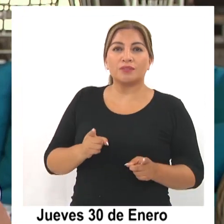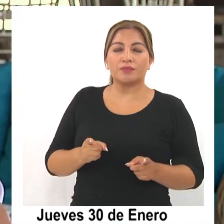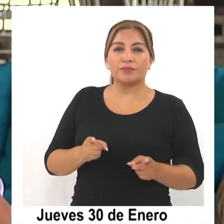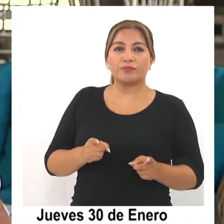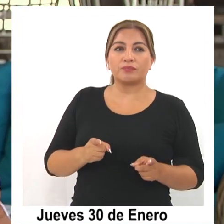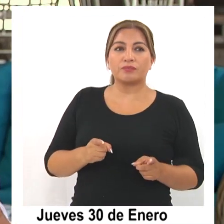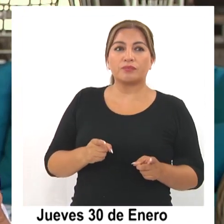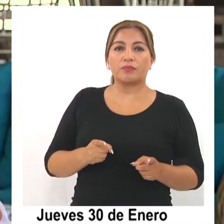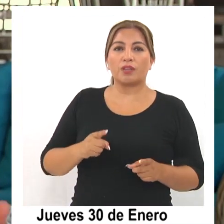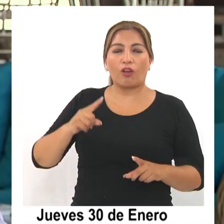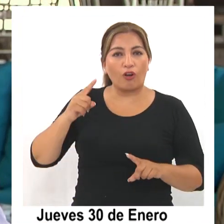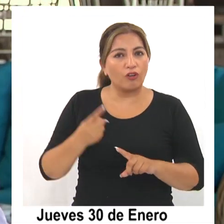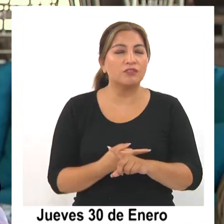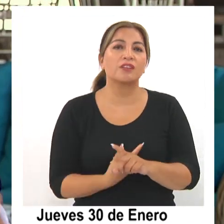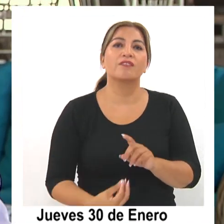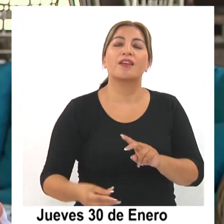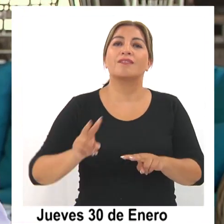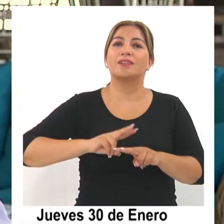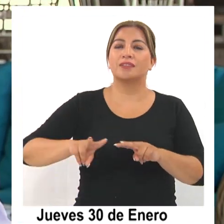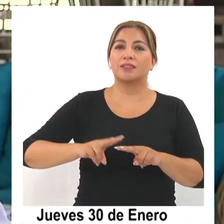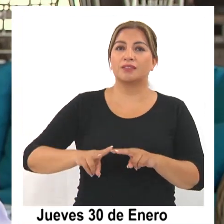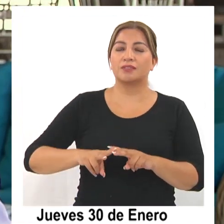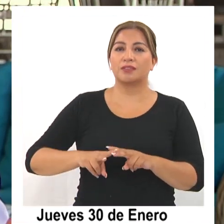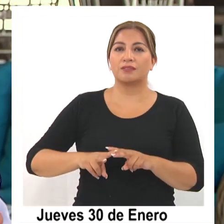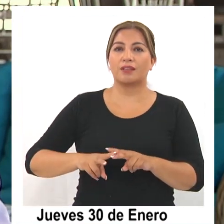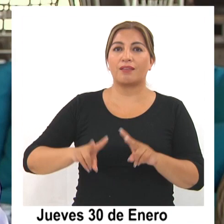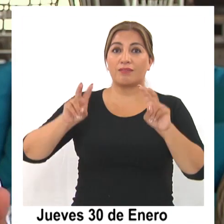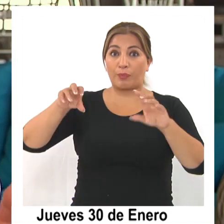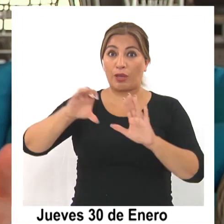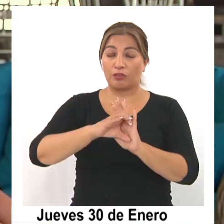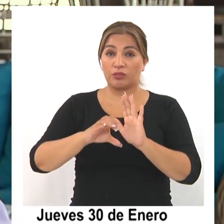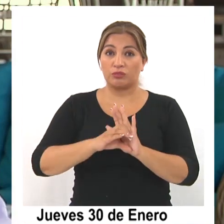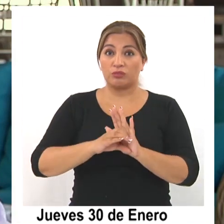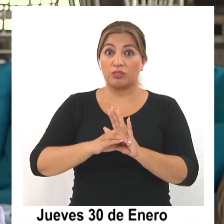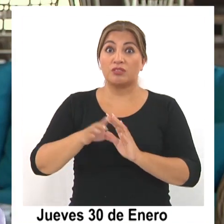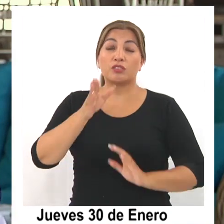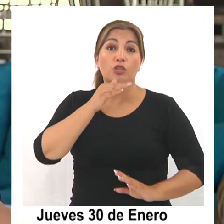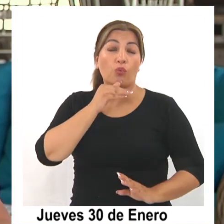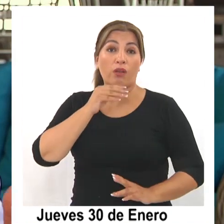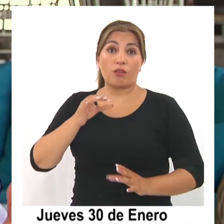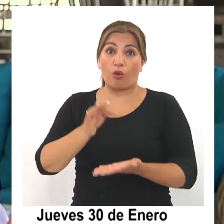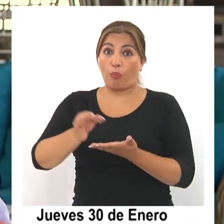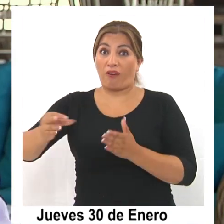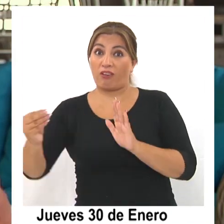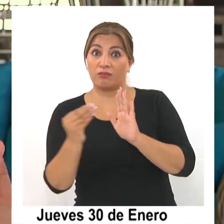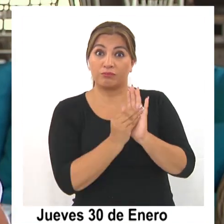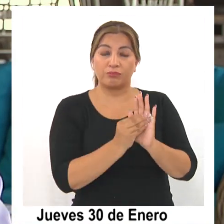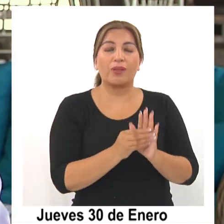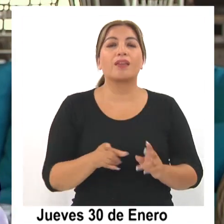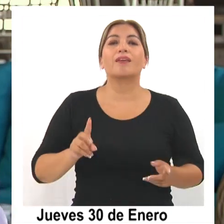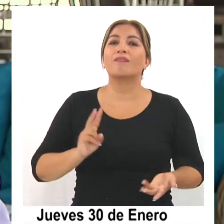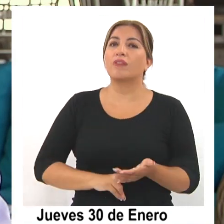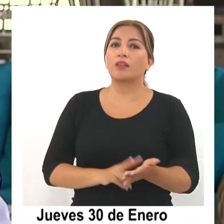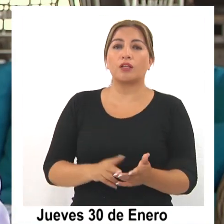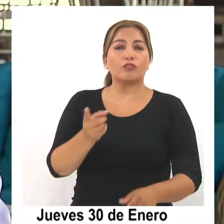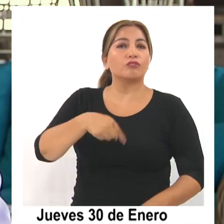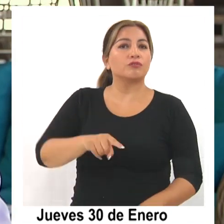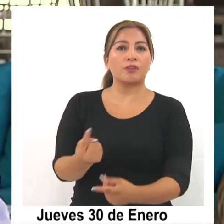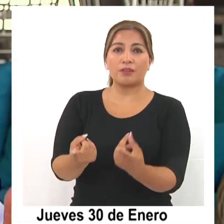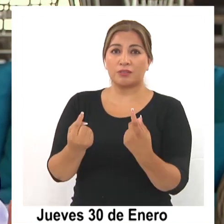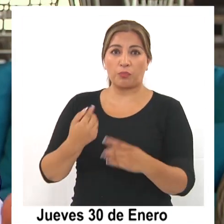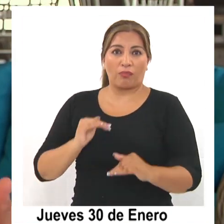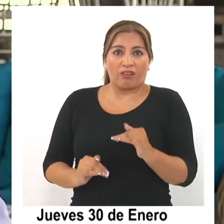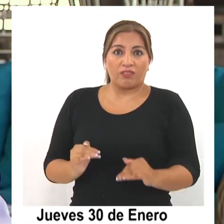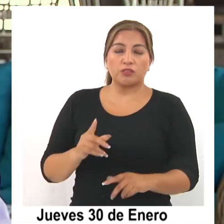retomar una vez agotada la discusión constitucional en caso de rechazo porque es una necesidad que uno muchas